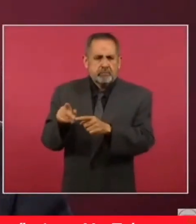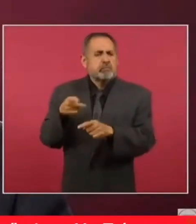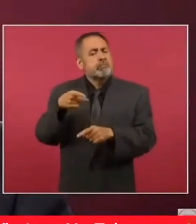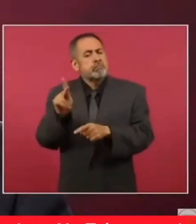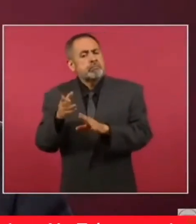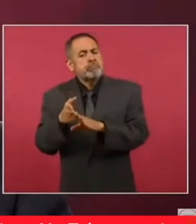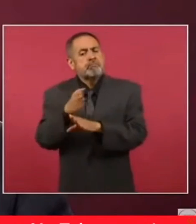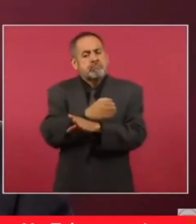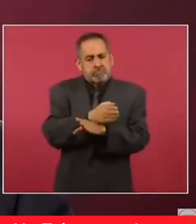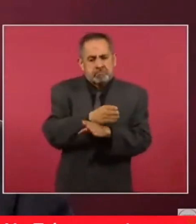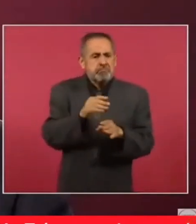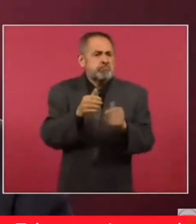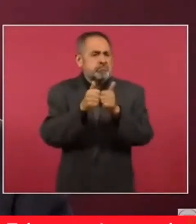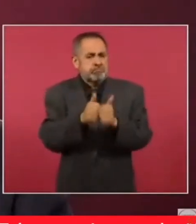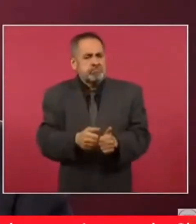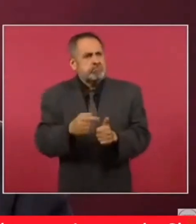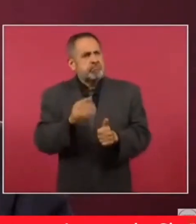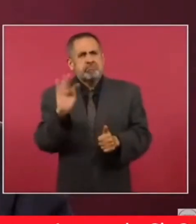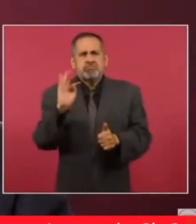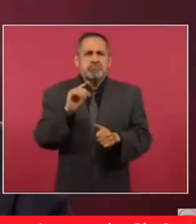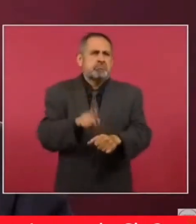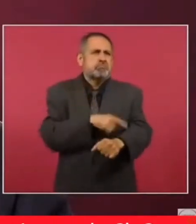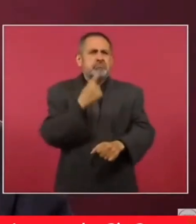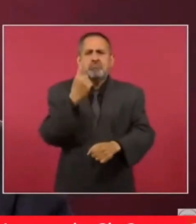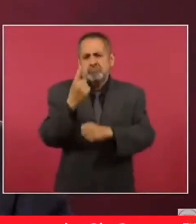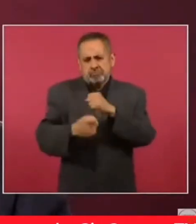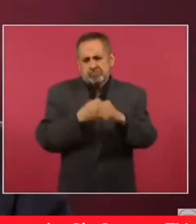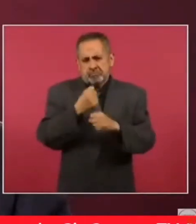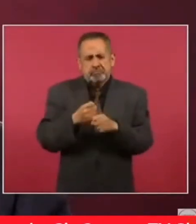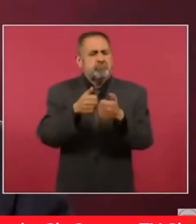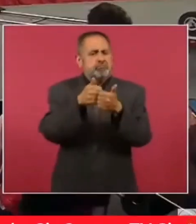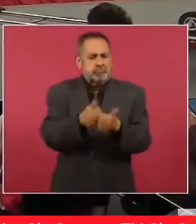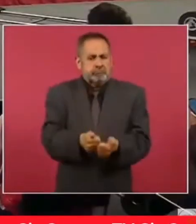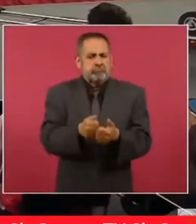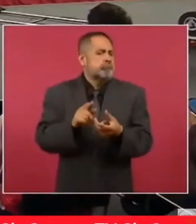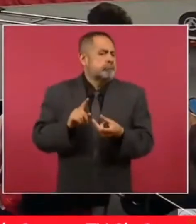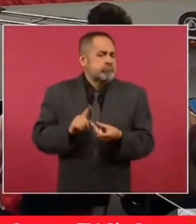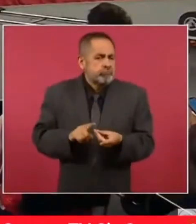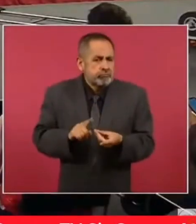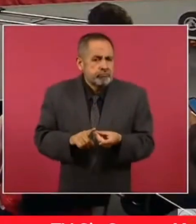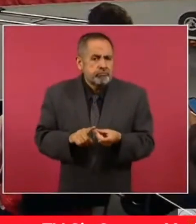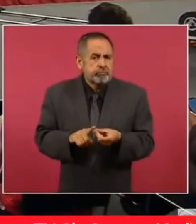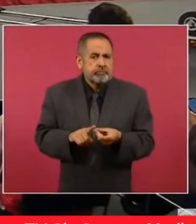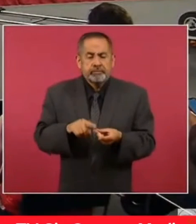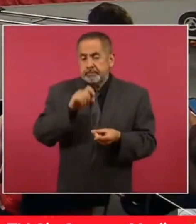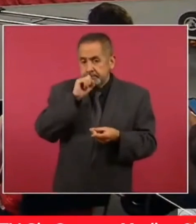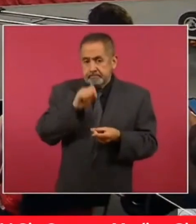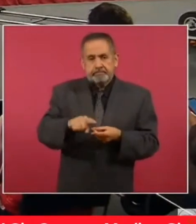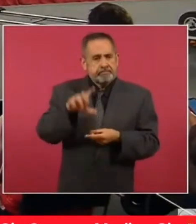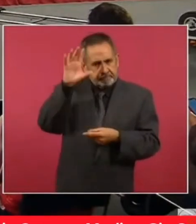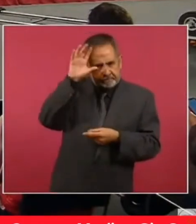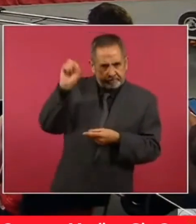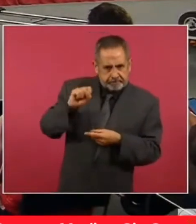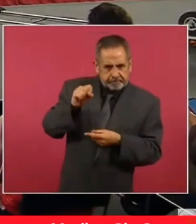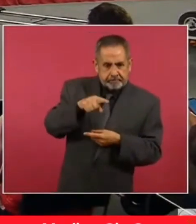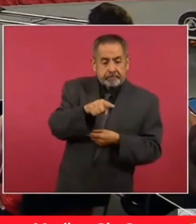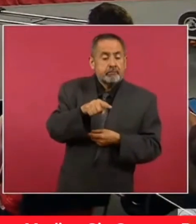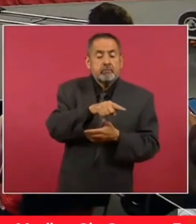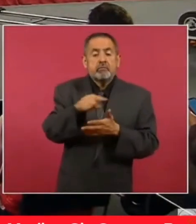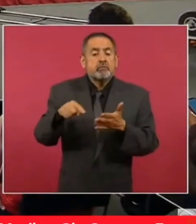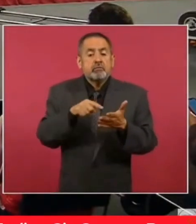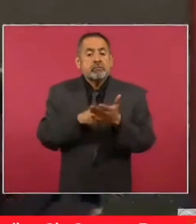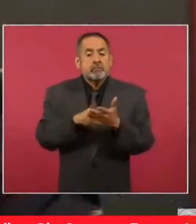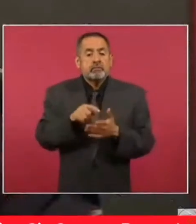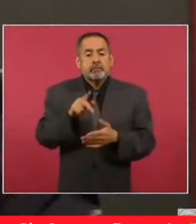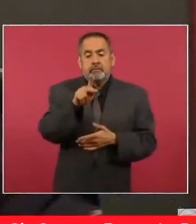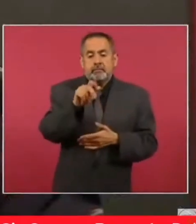larga, probablemente un año, tal vez un poquito más, en el mismo estado de Morelos, en el Palacio